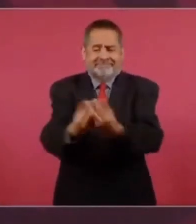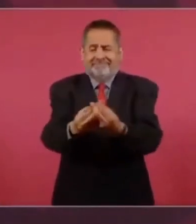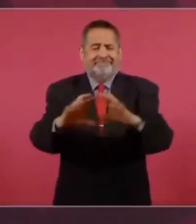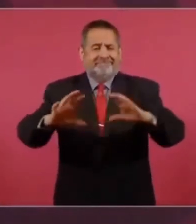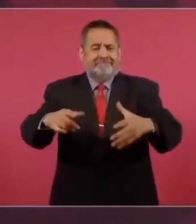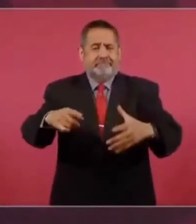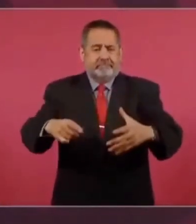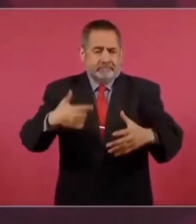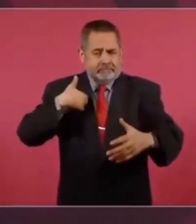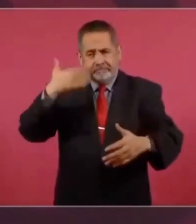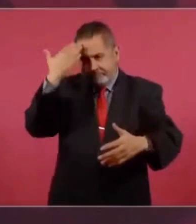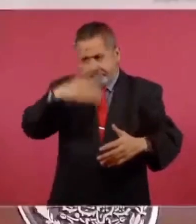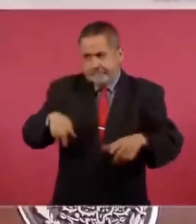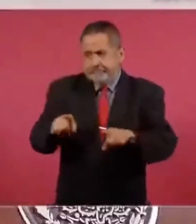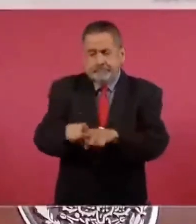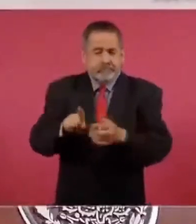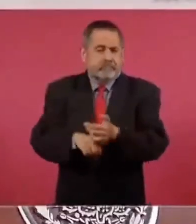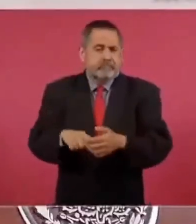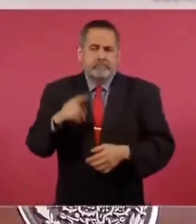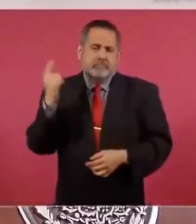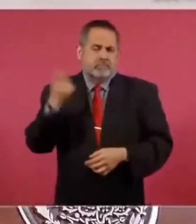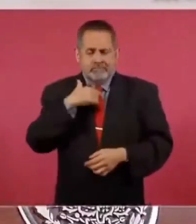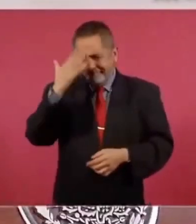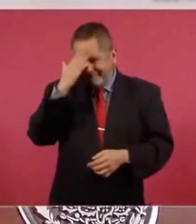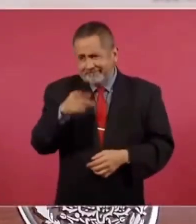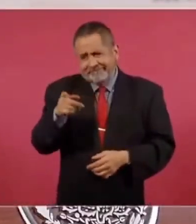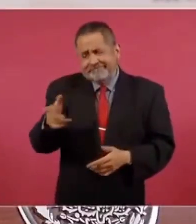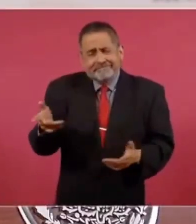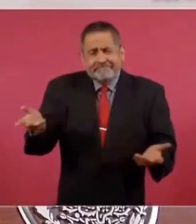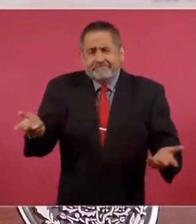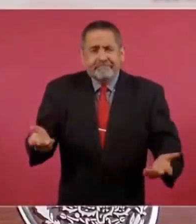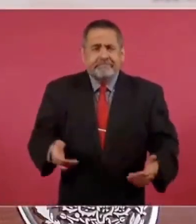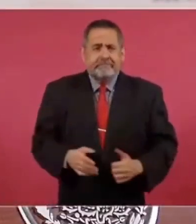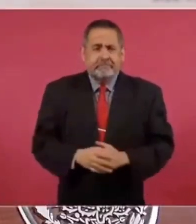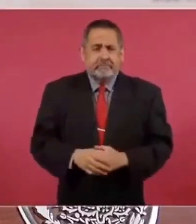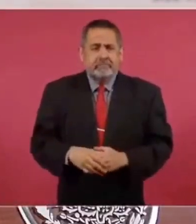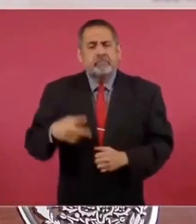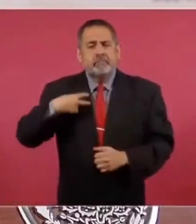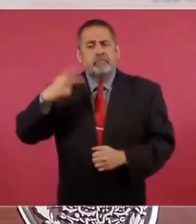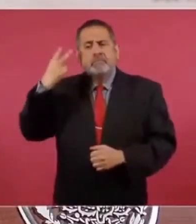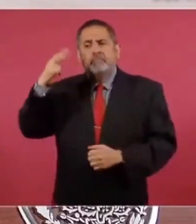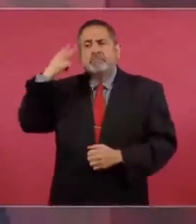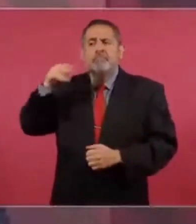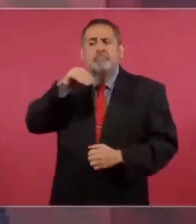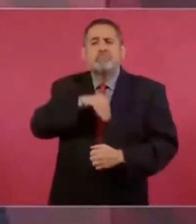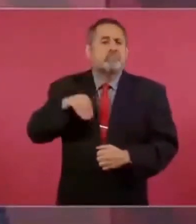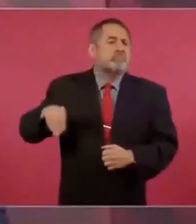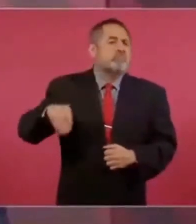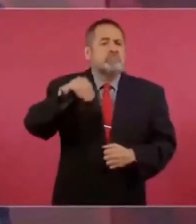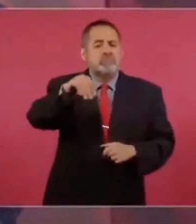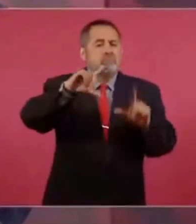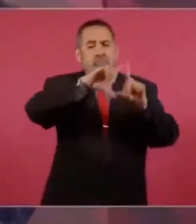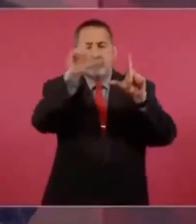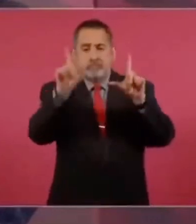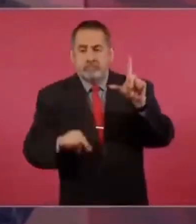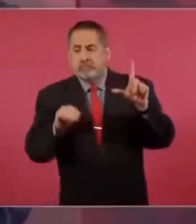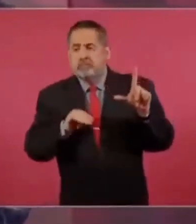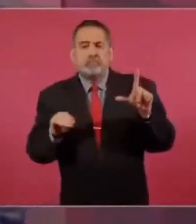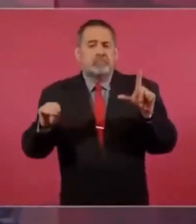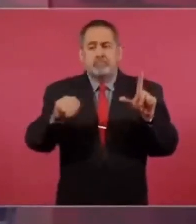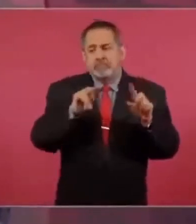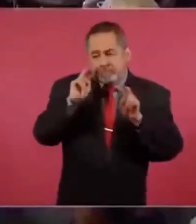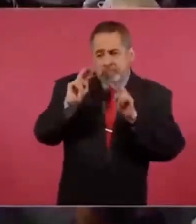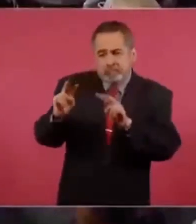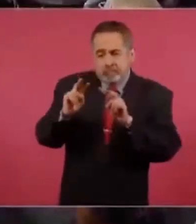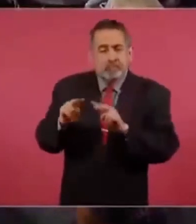lo sé yo y muchos que recorremos el país y sabemos que